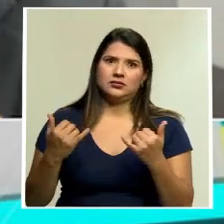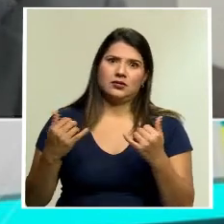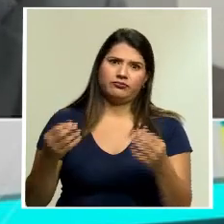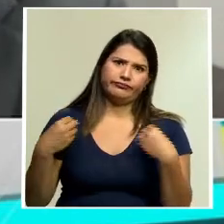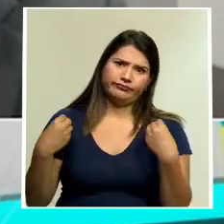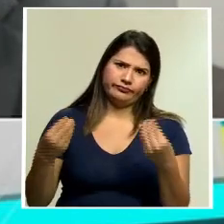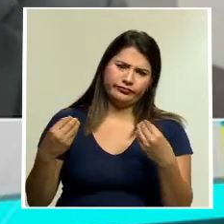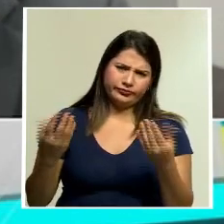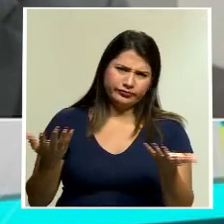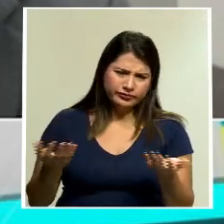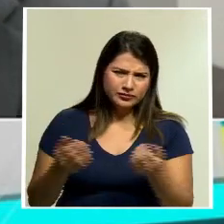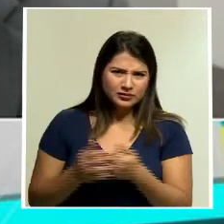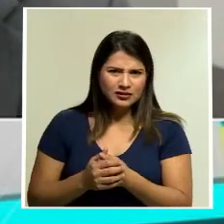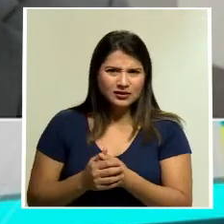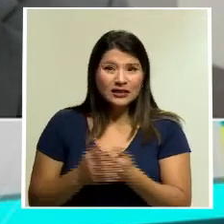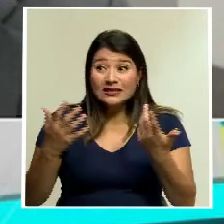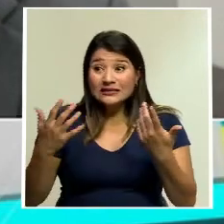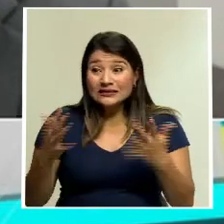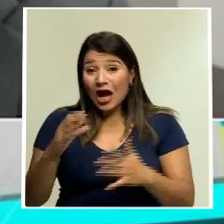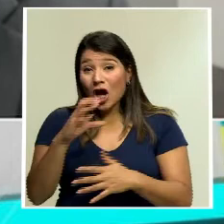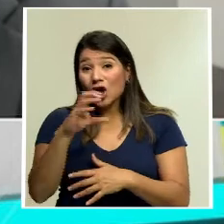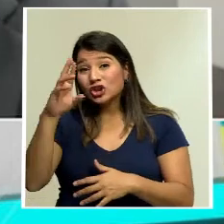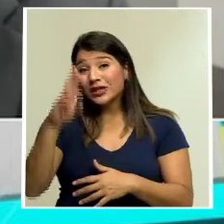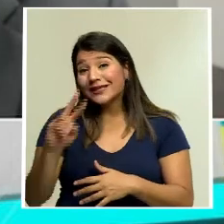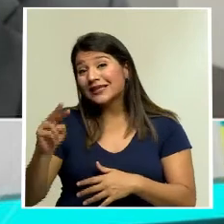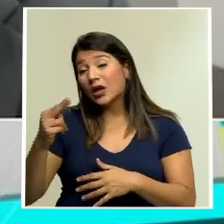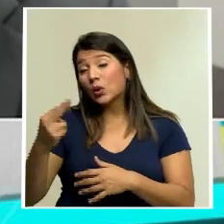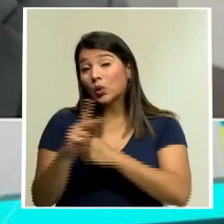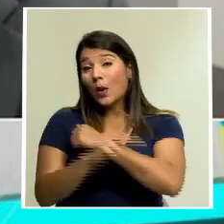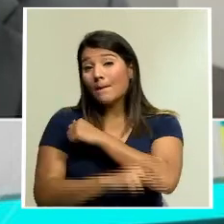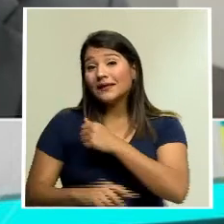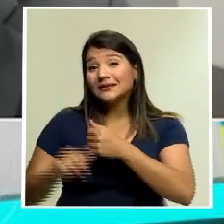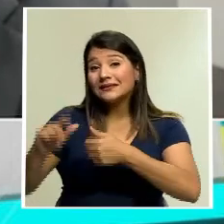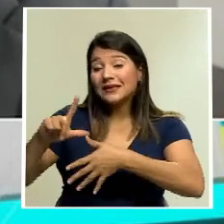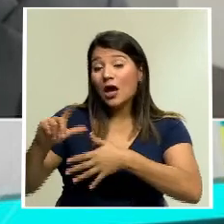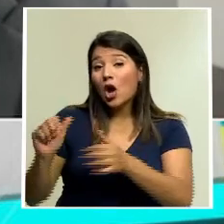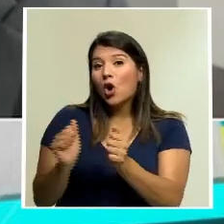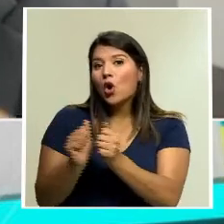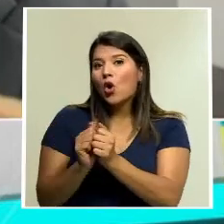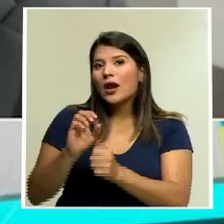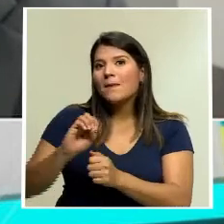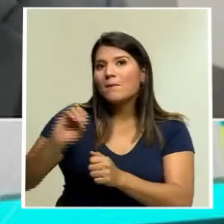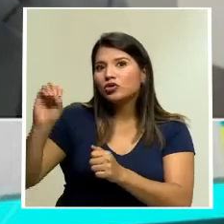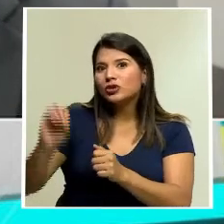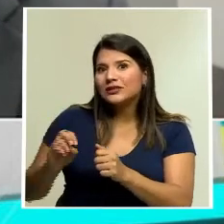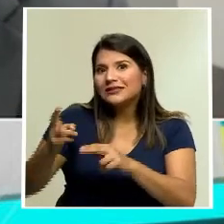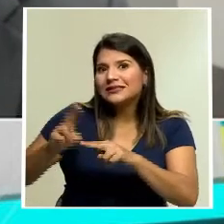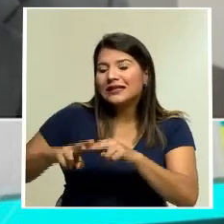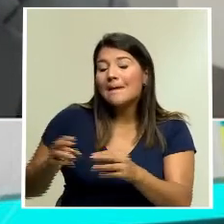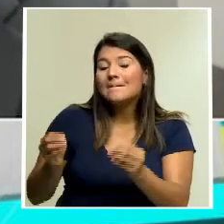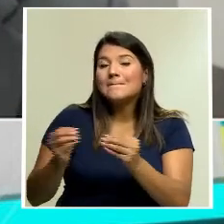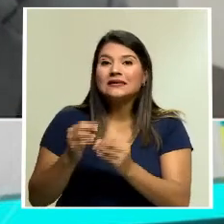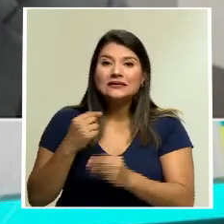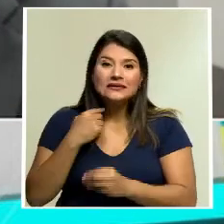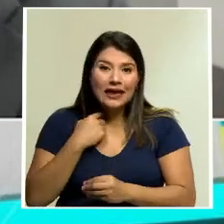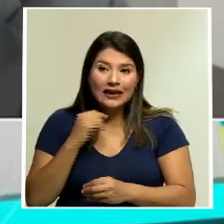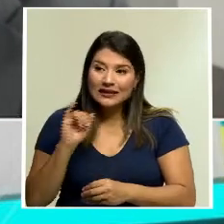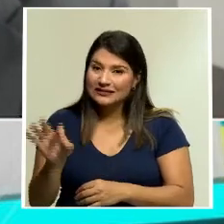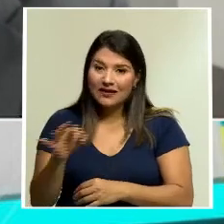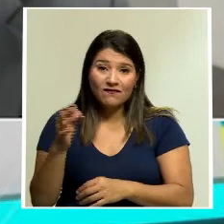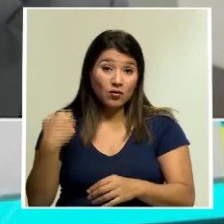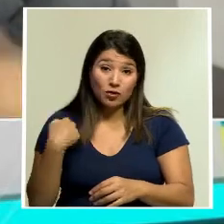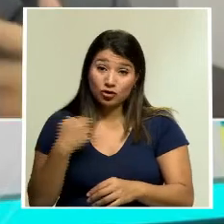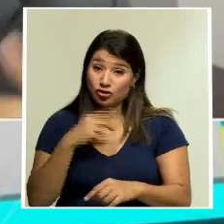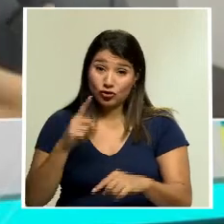los colmos y ya somos el segundo país de América Latina con la tasa impositiva más alta de la región. Así no vamos a poder